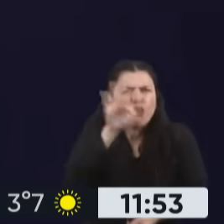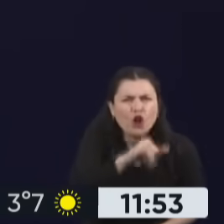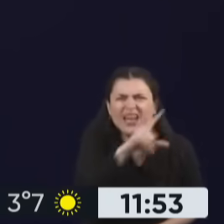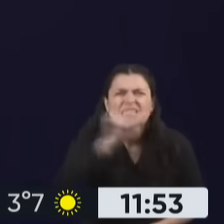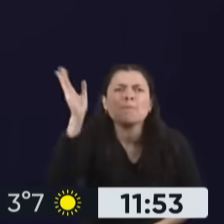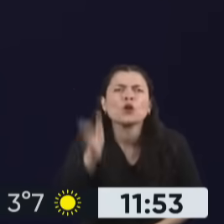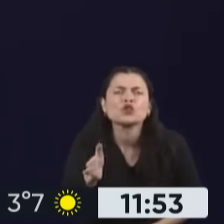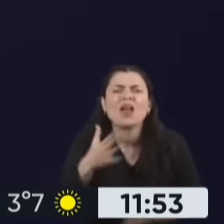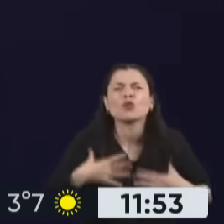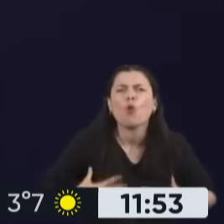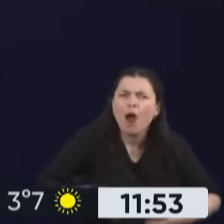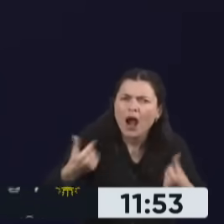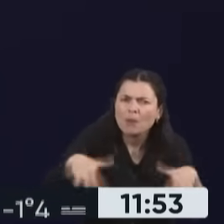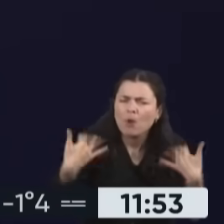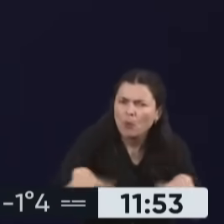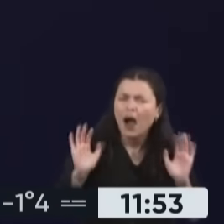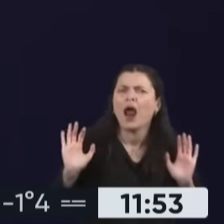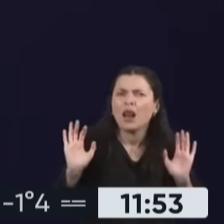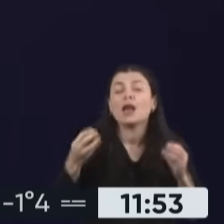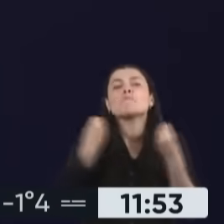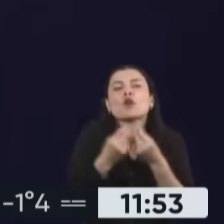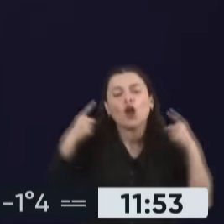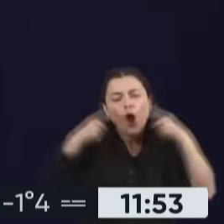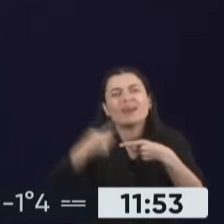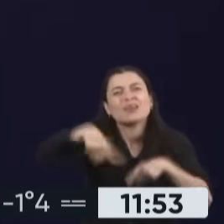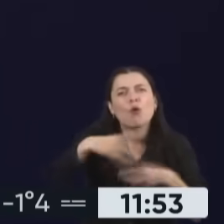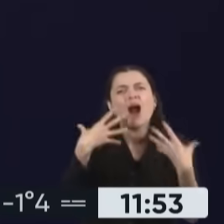hace muchísimo tiempo, porque los niños sean